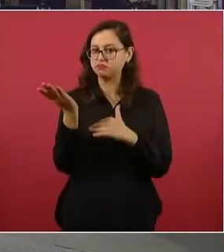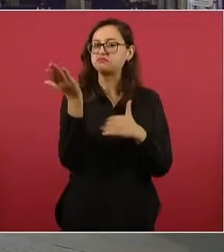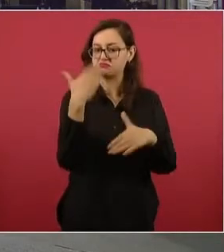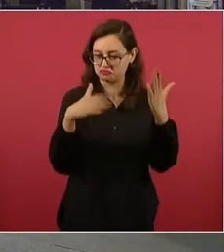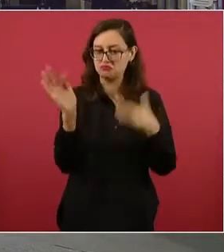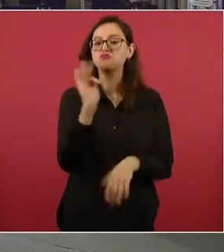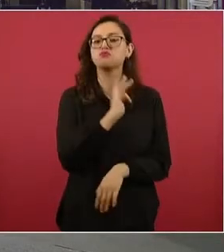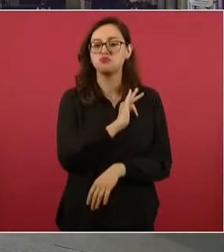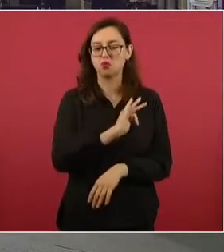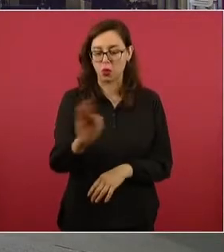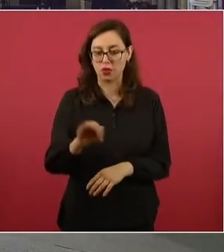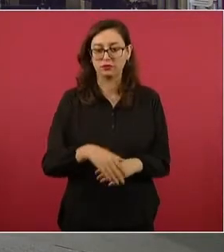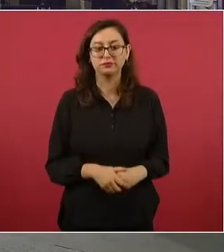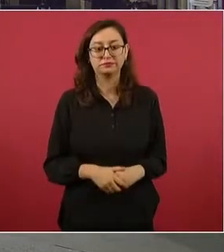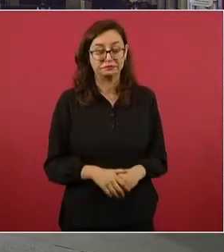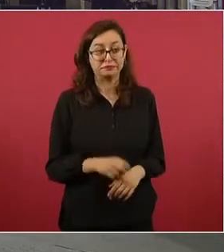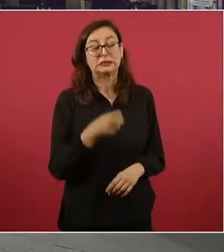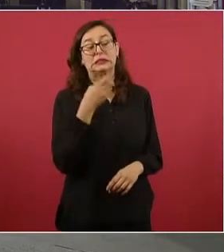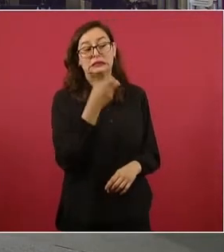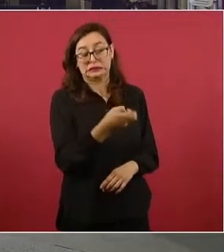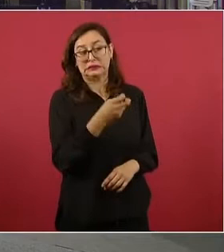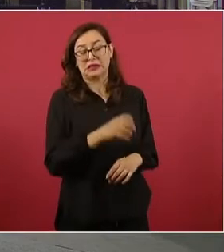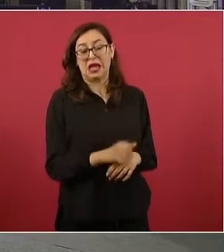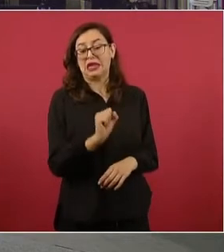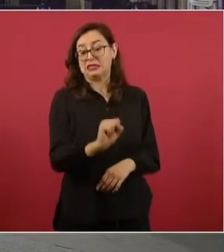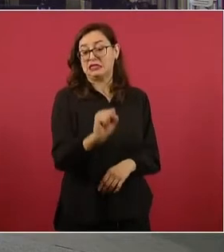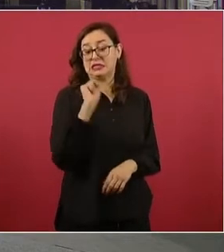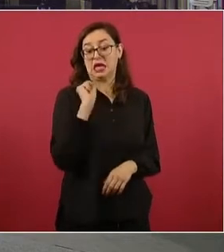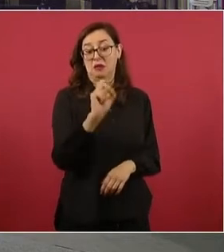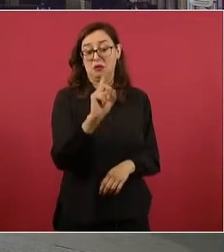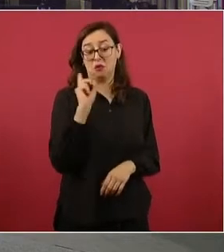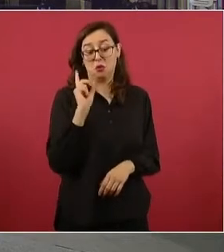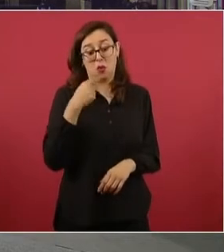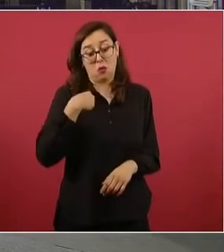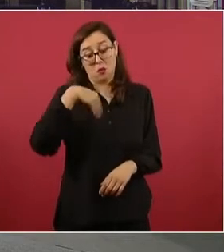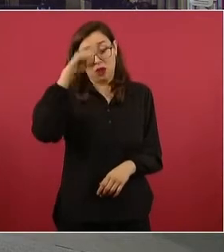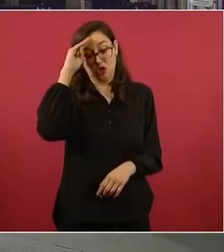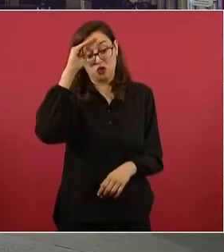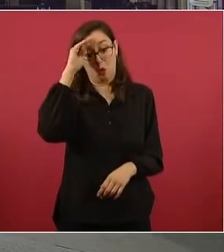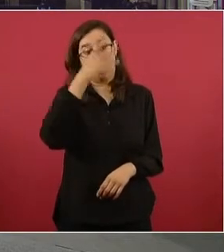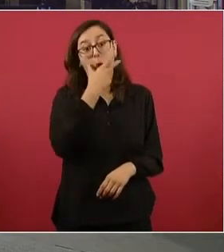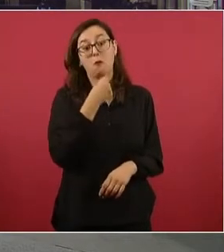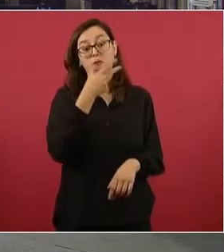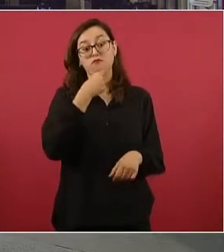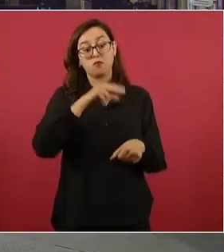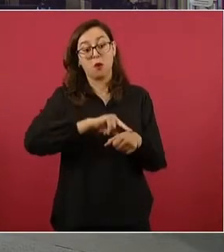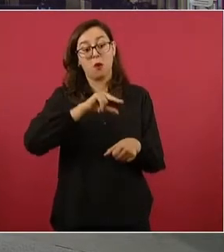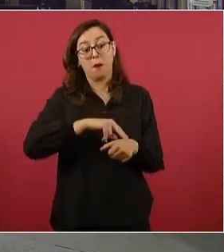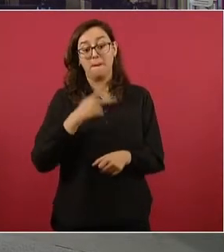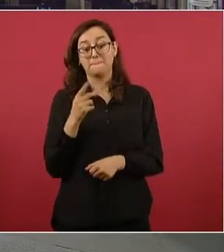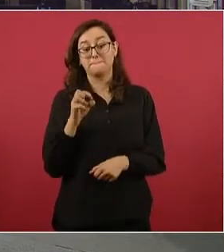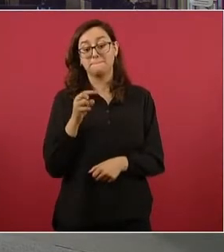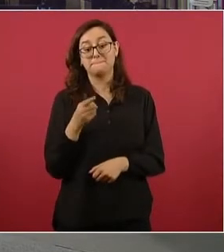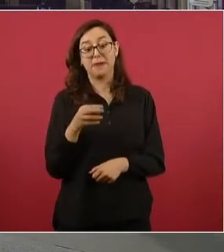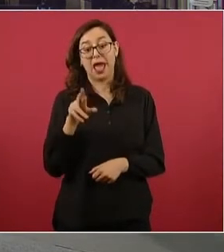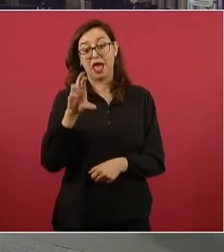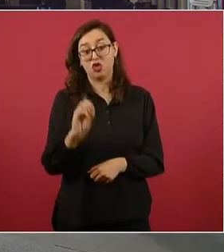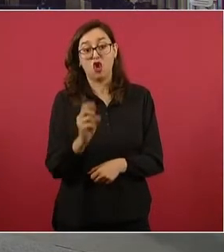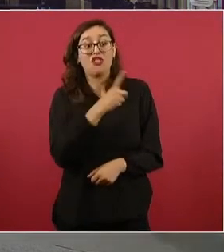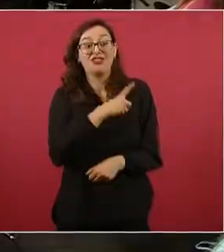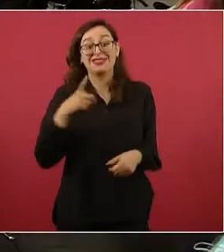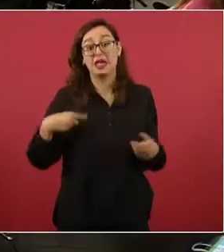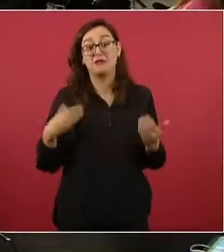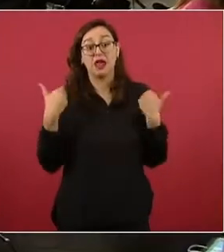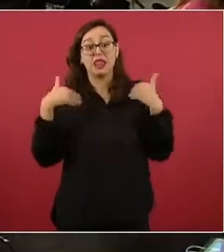Centeno Santaella, que entre paréntesis pienso que debería estar aquí todos los martes en el Pulso de la Salud, Recordó que